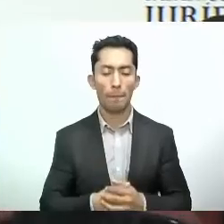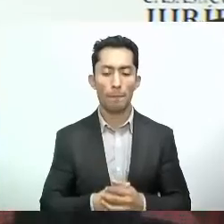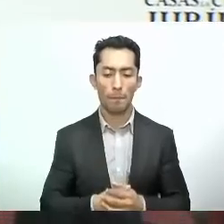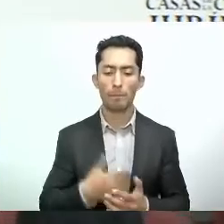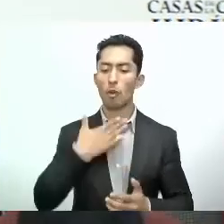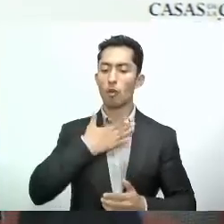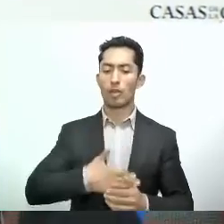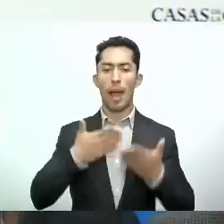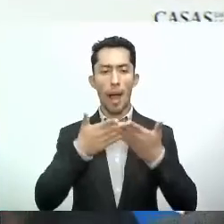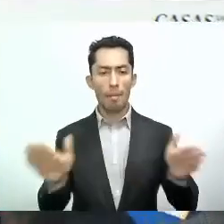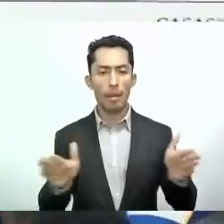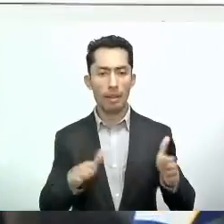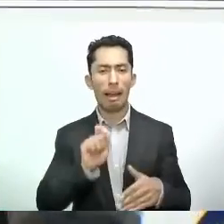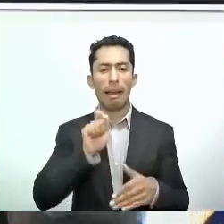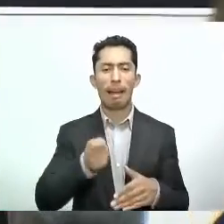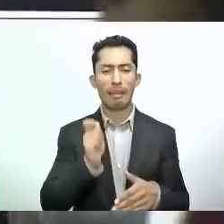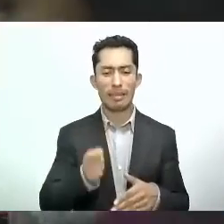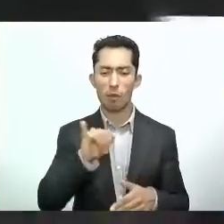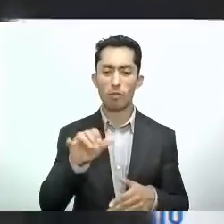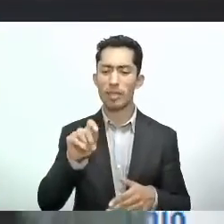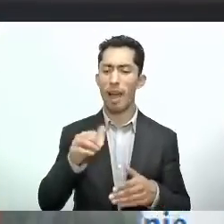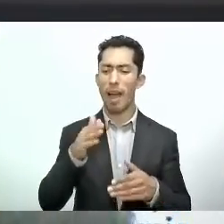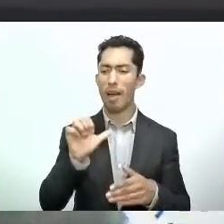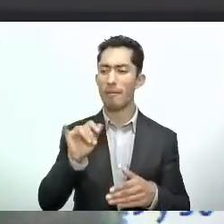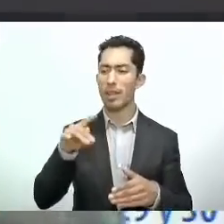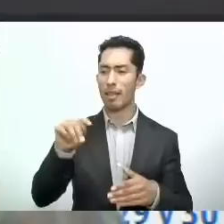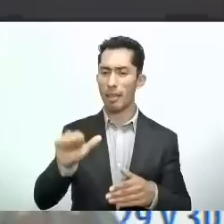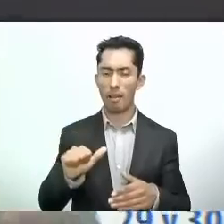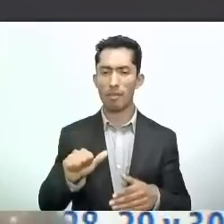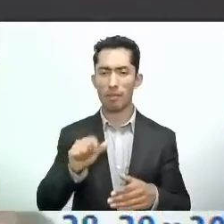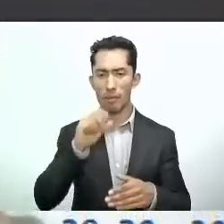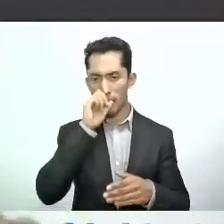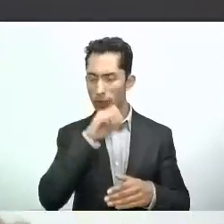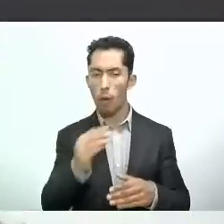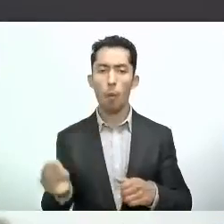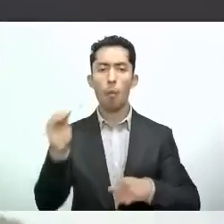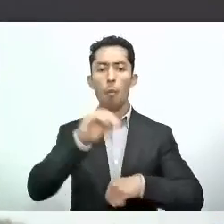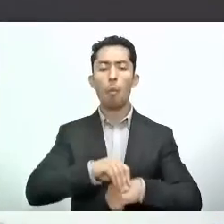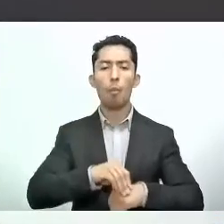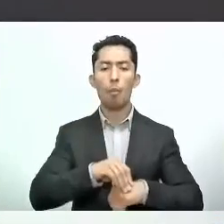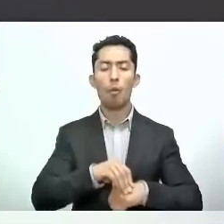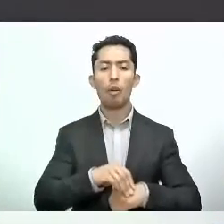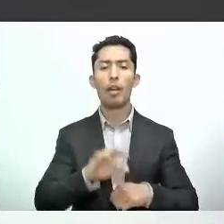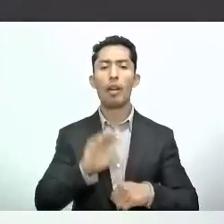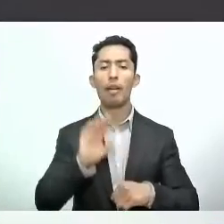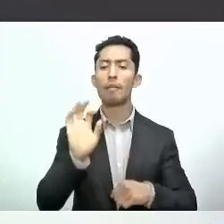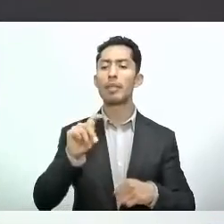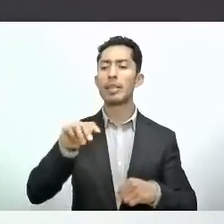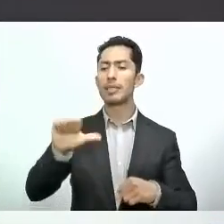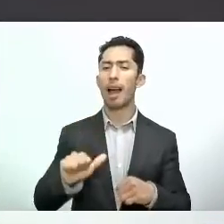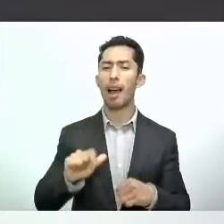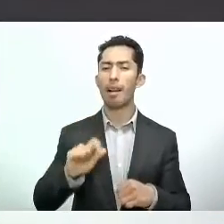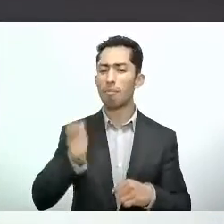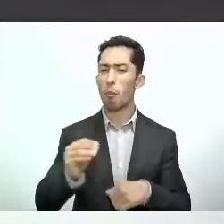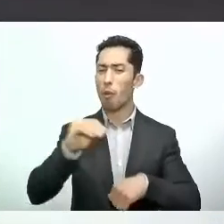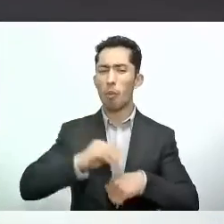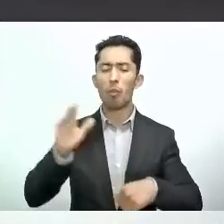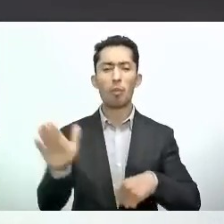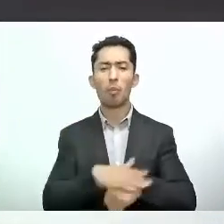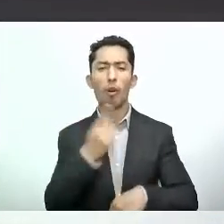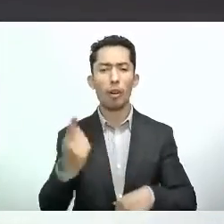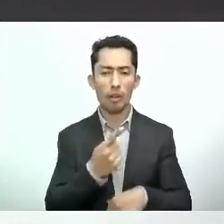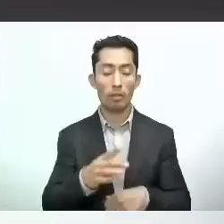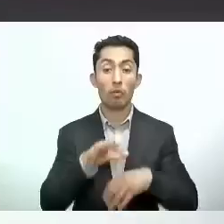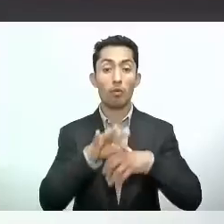abierta, por qué le ponemos el calificativo de feminista, por qué para la